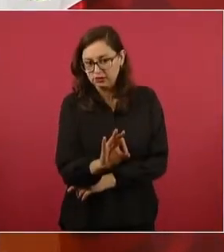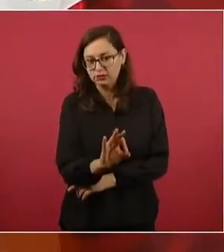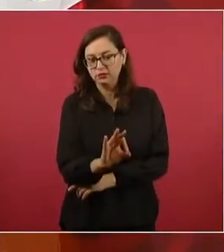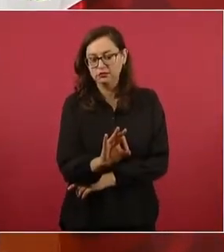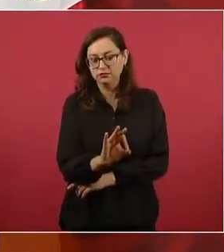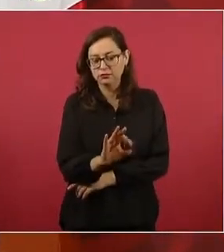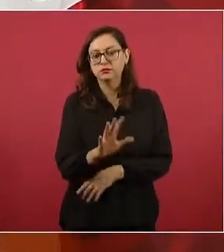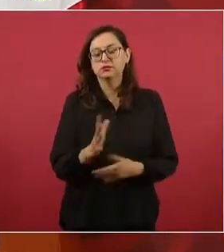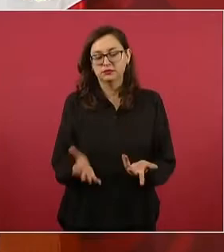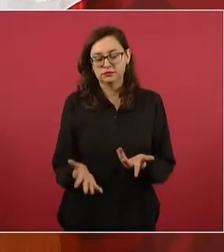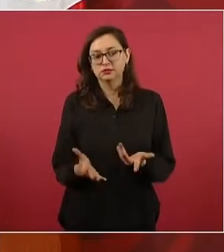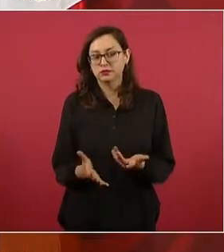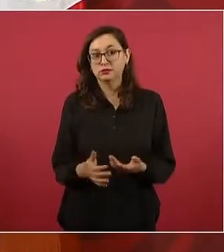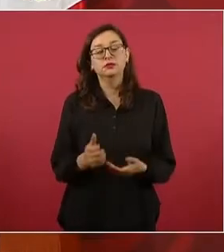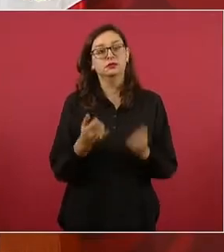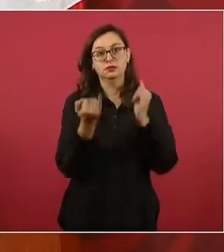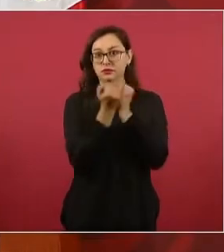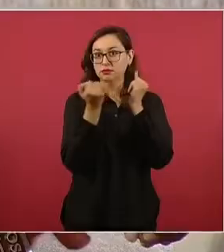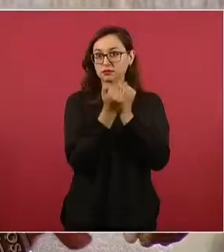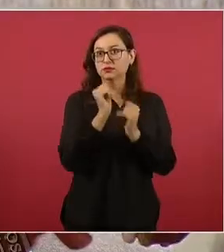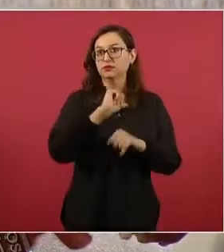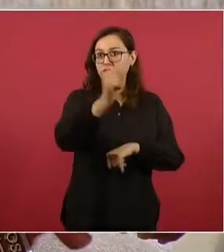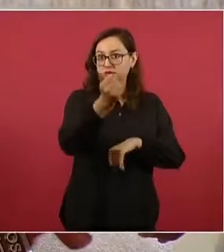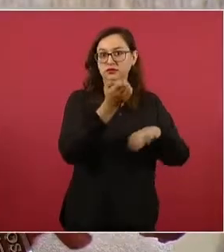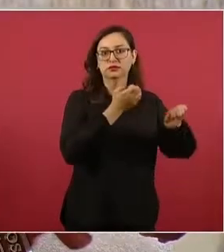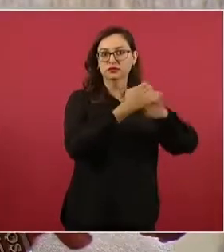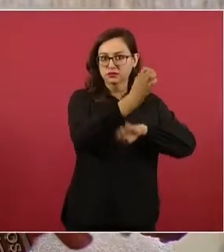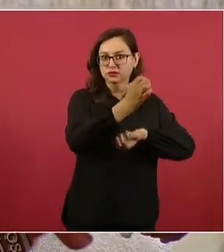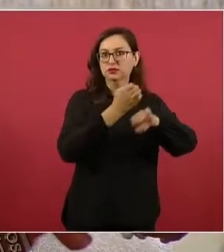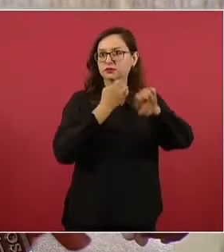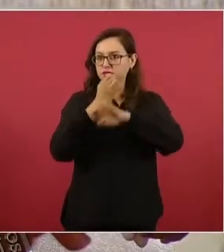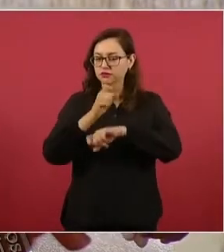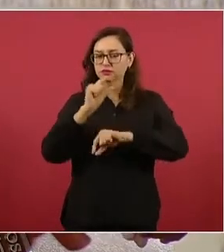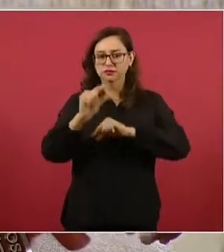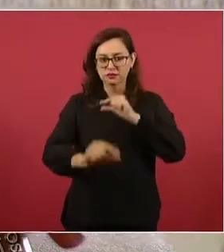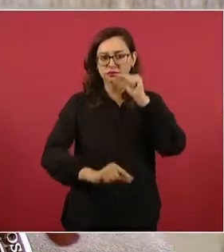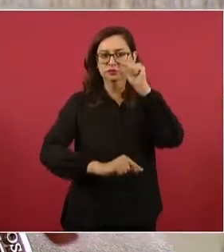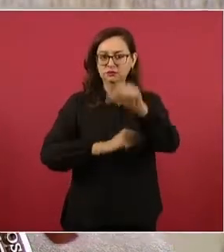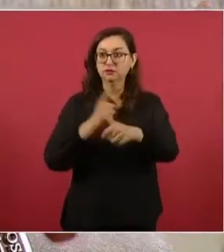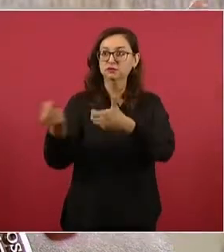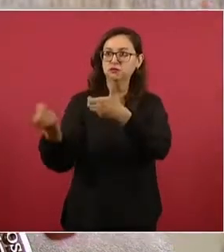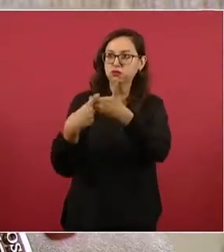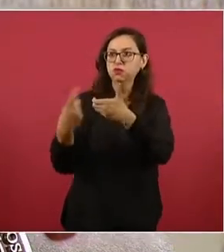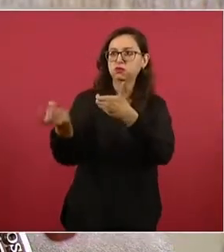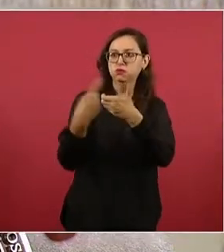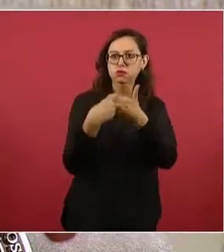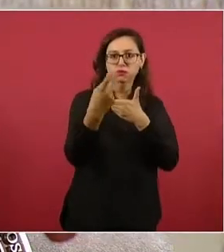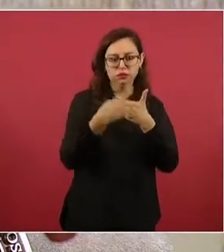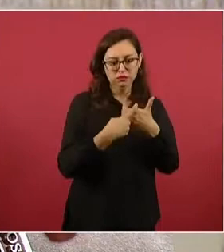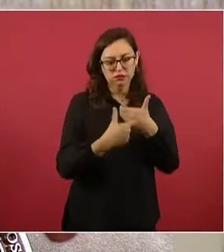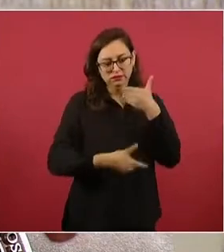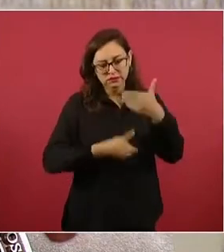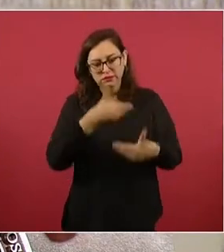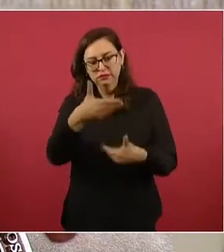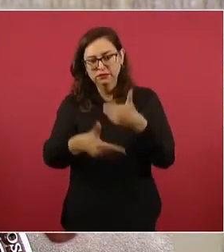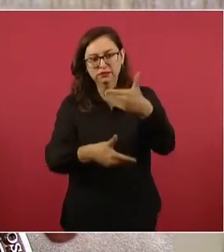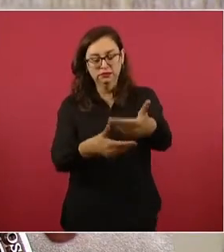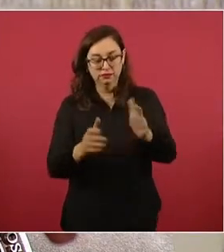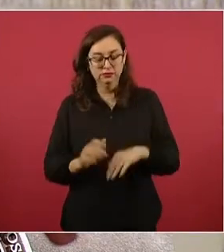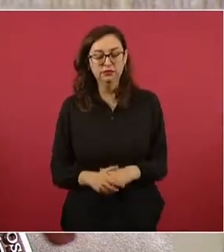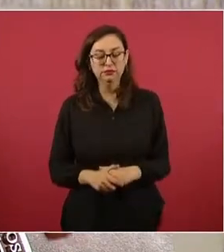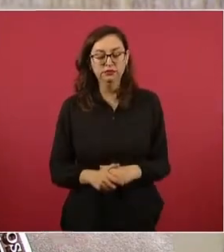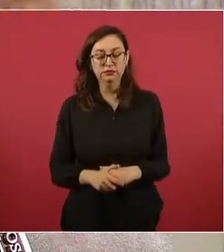y queremos ir avanzando. Entonces sí tomamos en cuenta